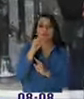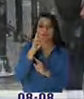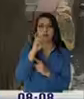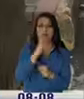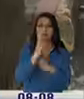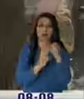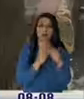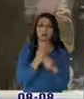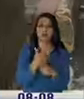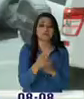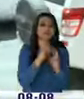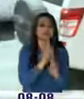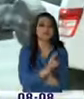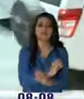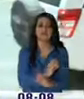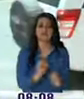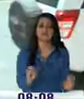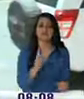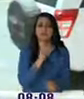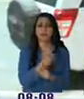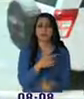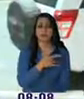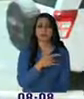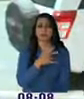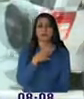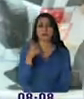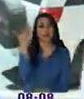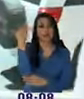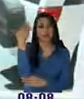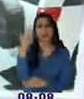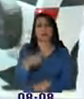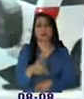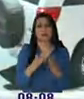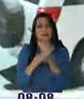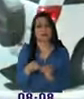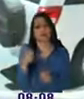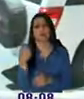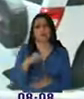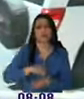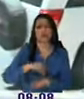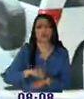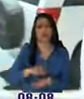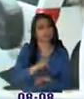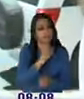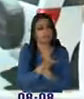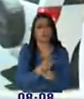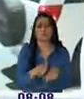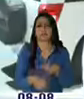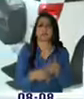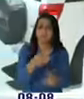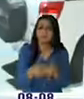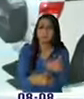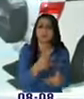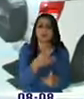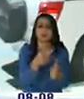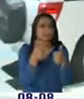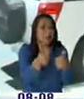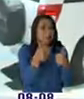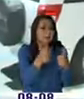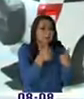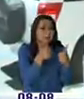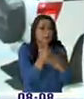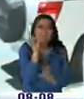se han visto resultados. Yo siento que el alcalde vive en otra ciudad, por supuesto que es un proceso y que no íbamos a ver